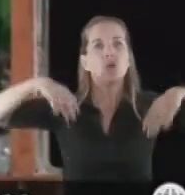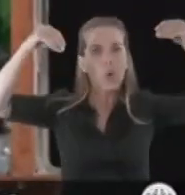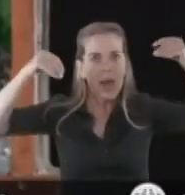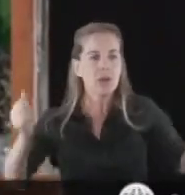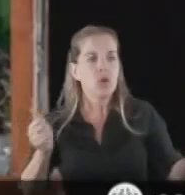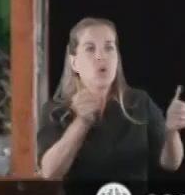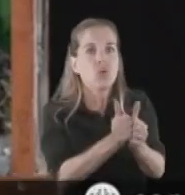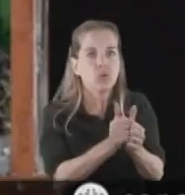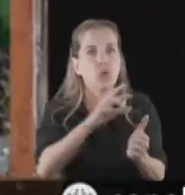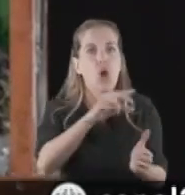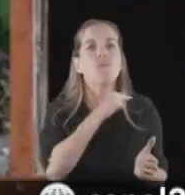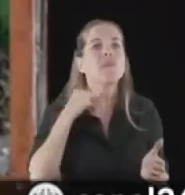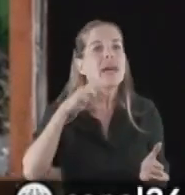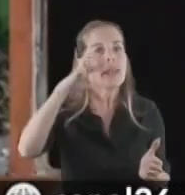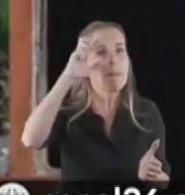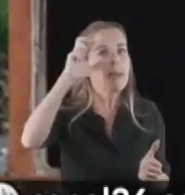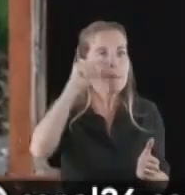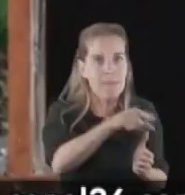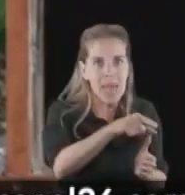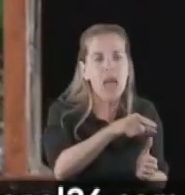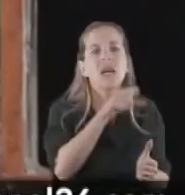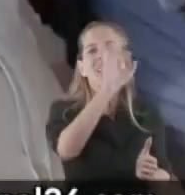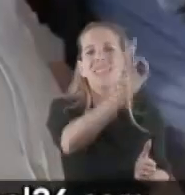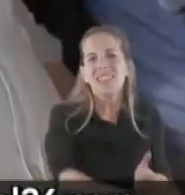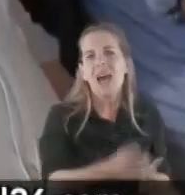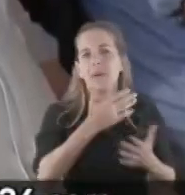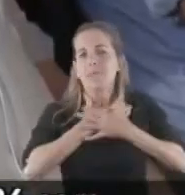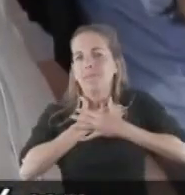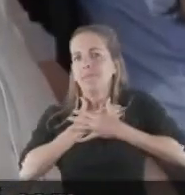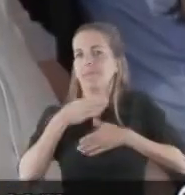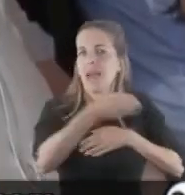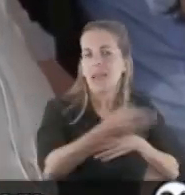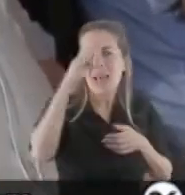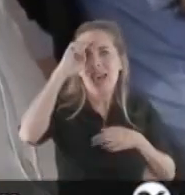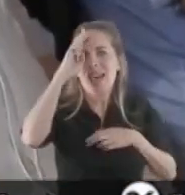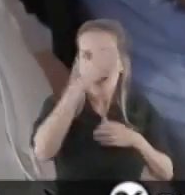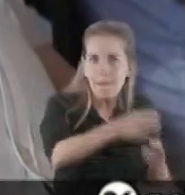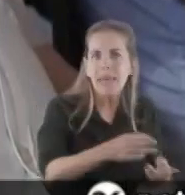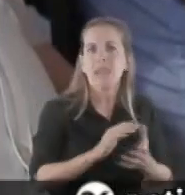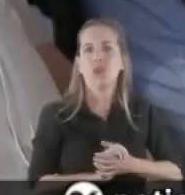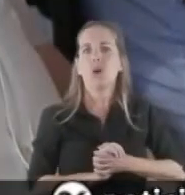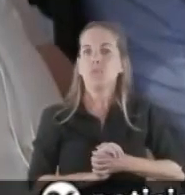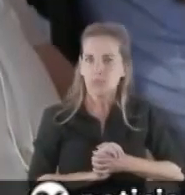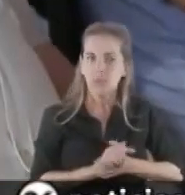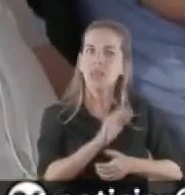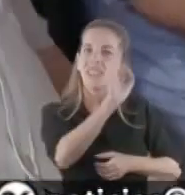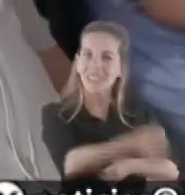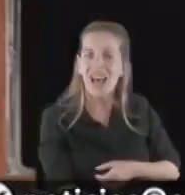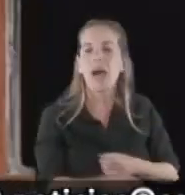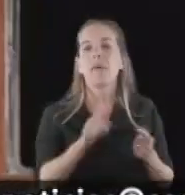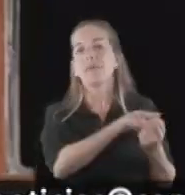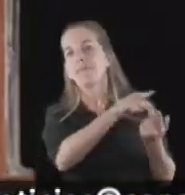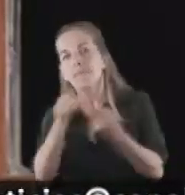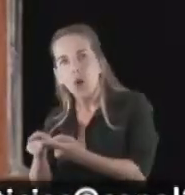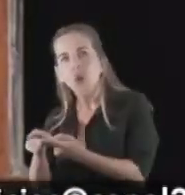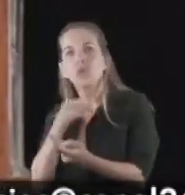Pepe, que él sabe cuánto lo quiero, cuánto lo respeto, cuánto lo admiro, con el Tano, que él sabe también cuánto admiro lo que